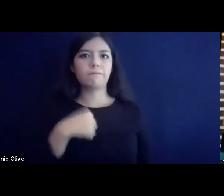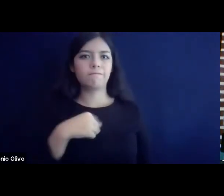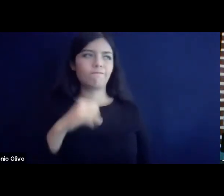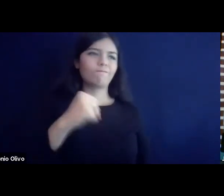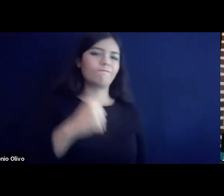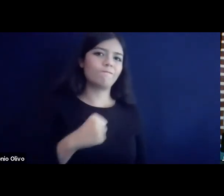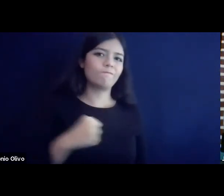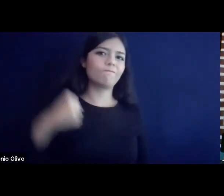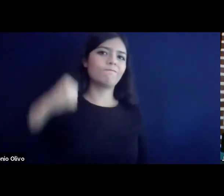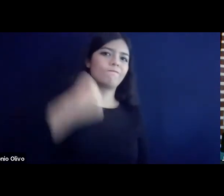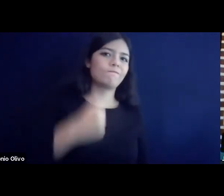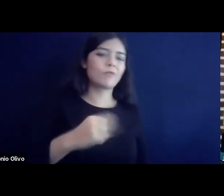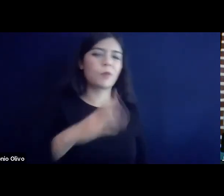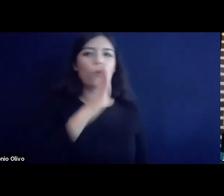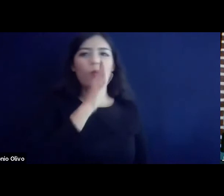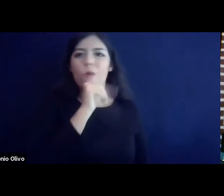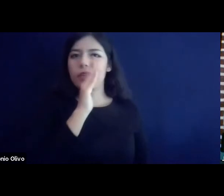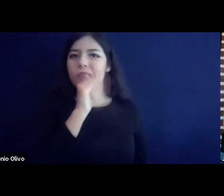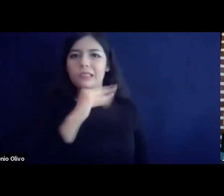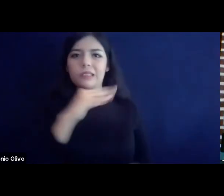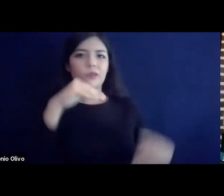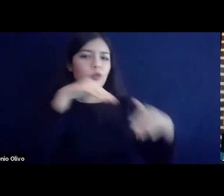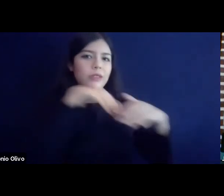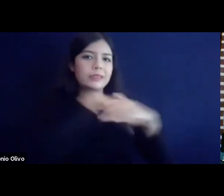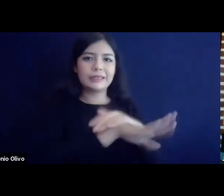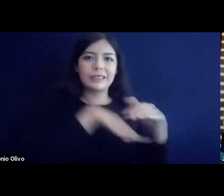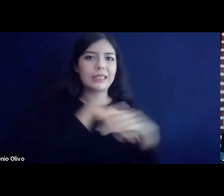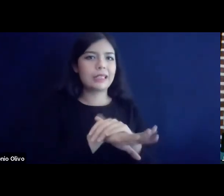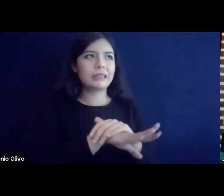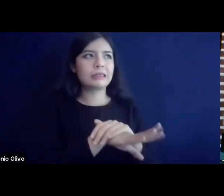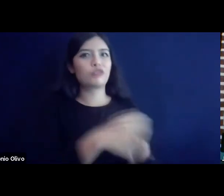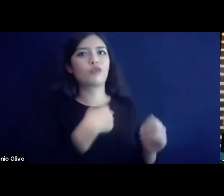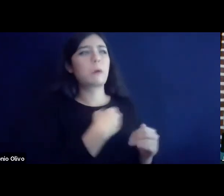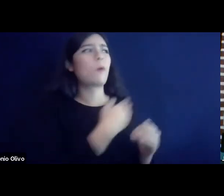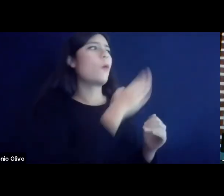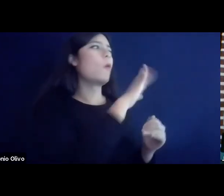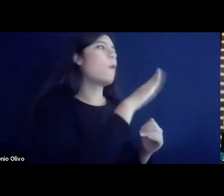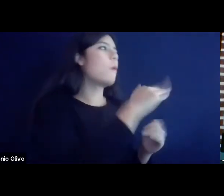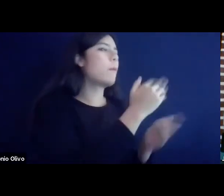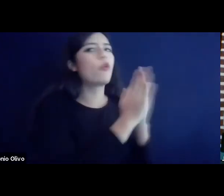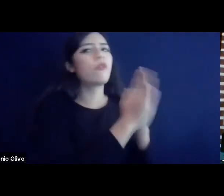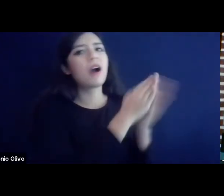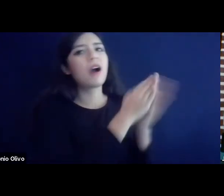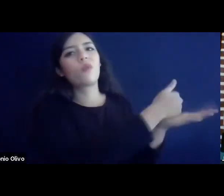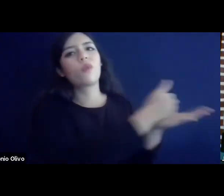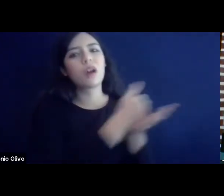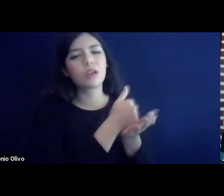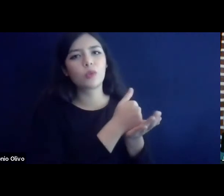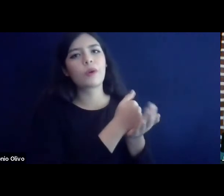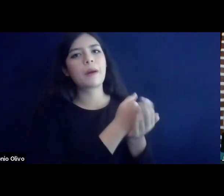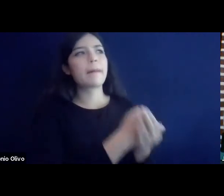no podía entrar, más me quedaba en la puerta y ya le pedía a algunas secretarias si me hacía el favor de pasarme las